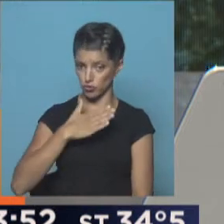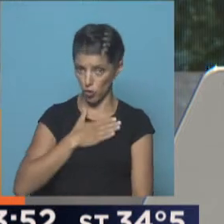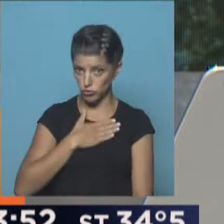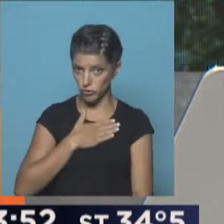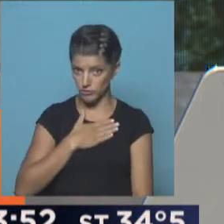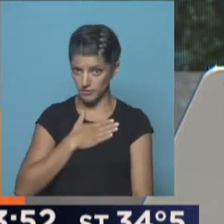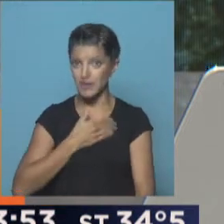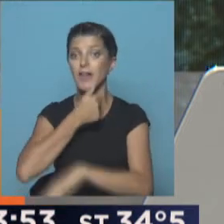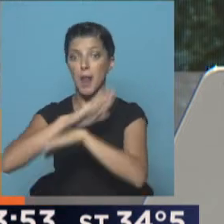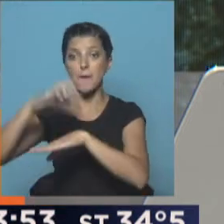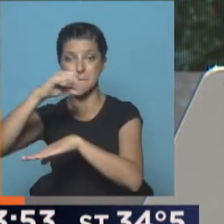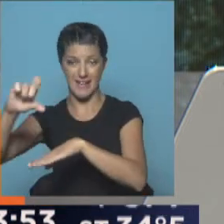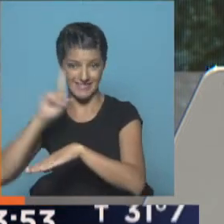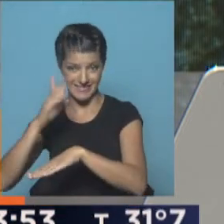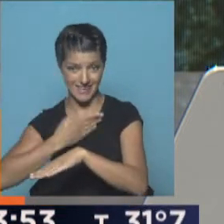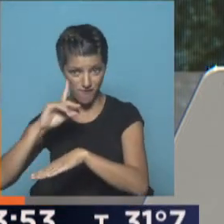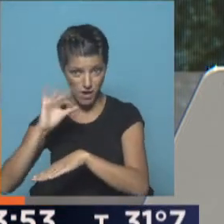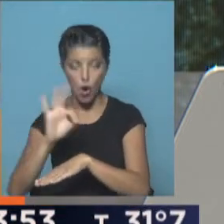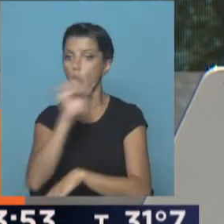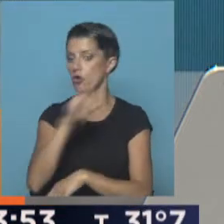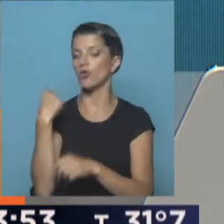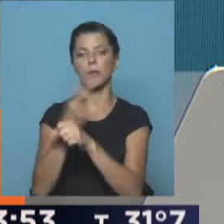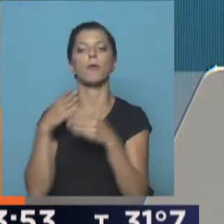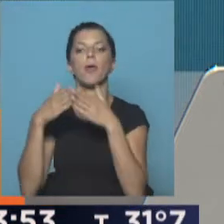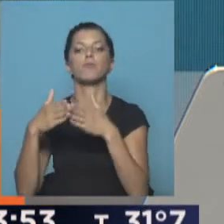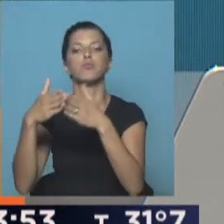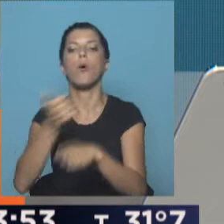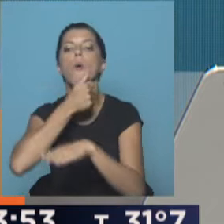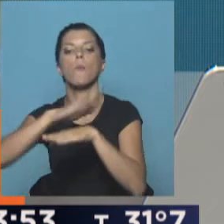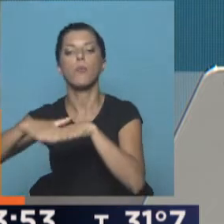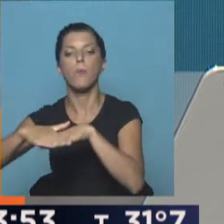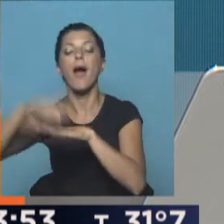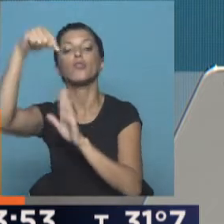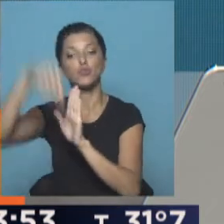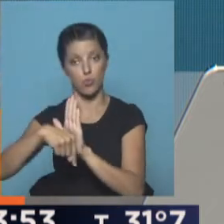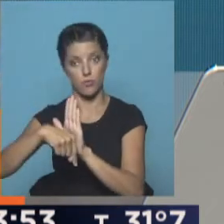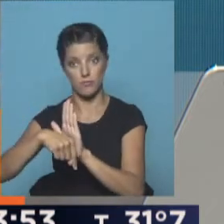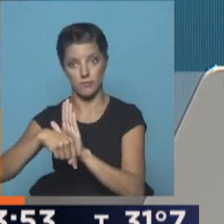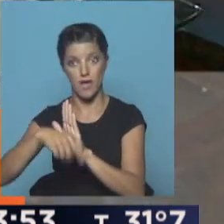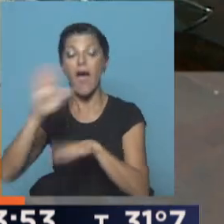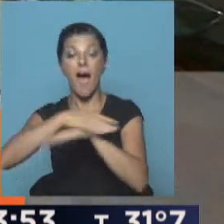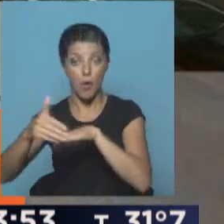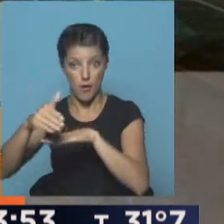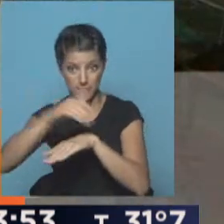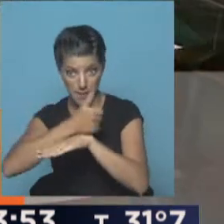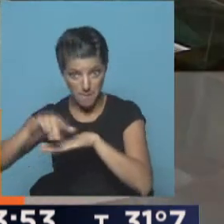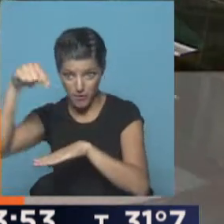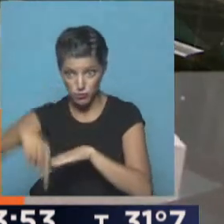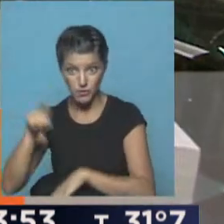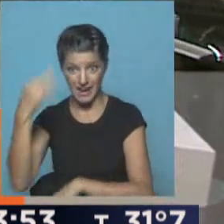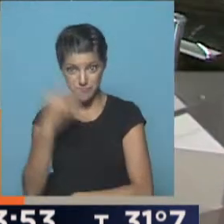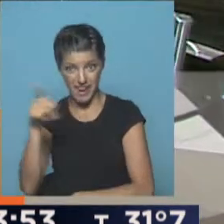ahí en el Pacífico, no van a permitir que se navegue en las aguas del Mar del Sur, aguas del Mar del Sur en las cuales China